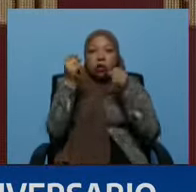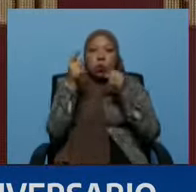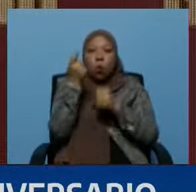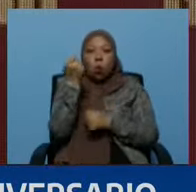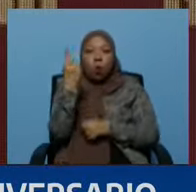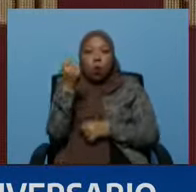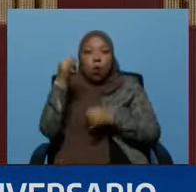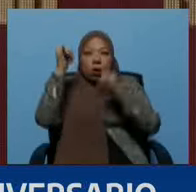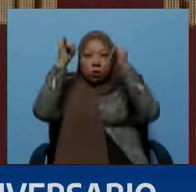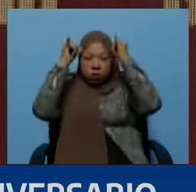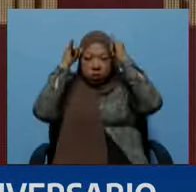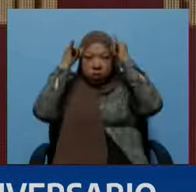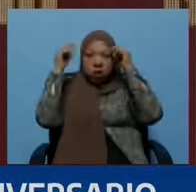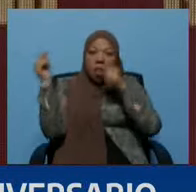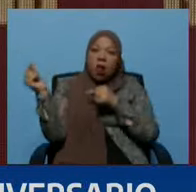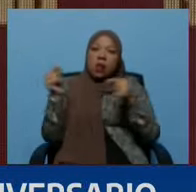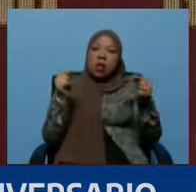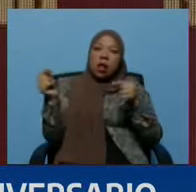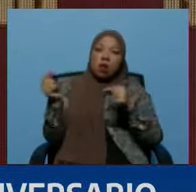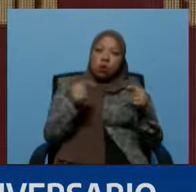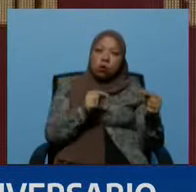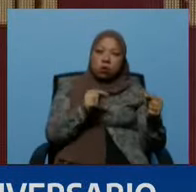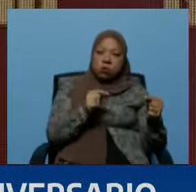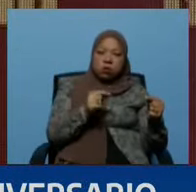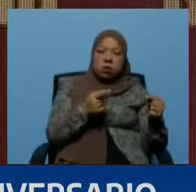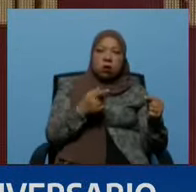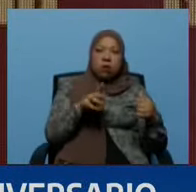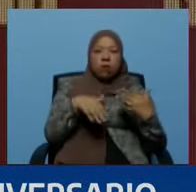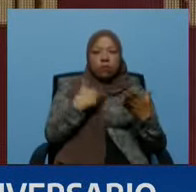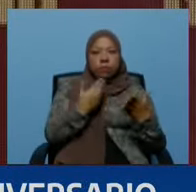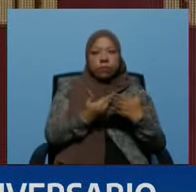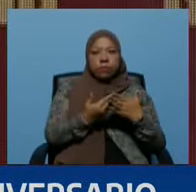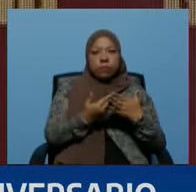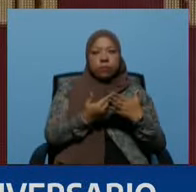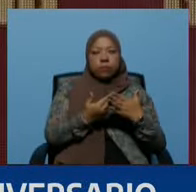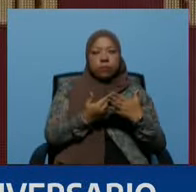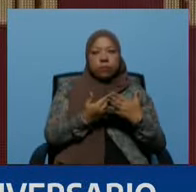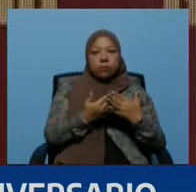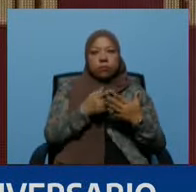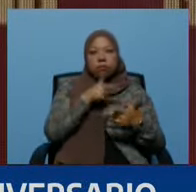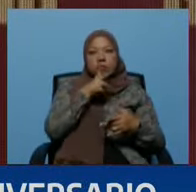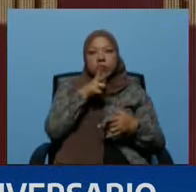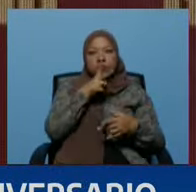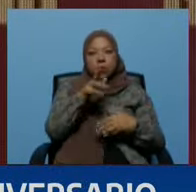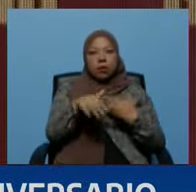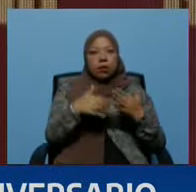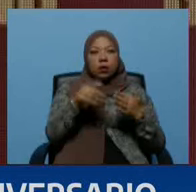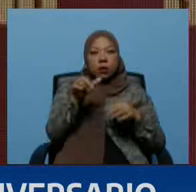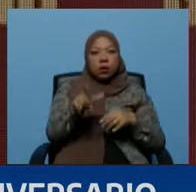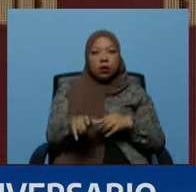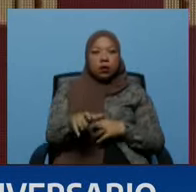mil relatos, mil discursos, para ver si logra la tentación,